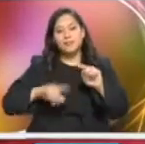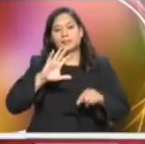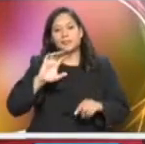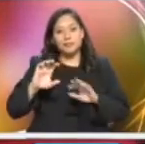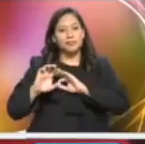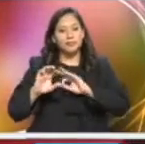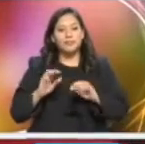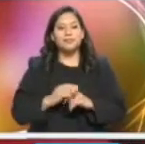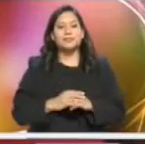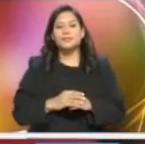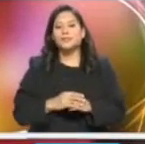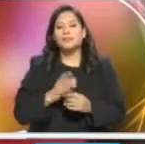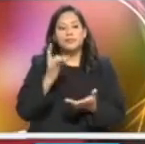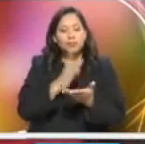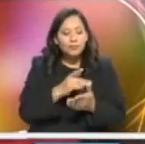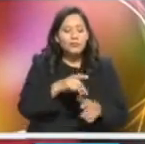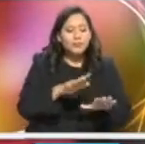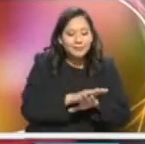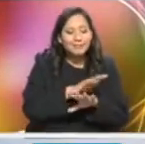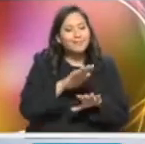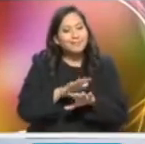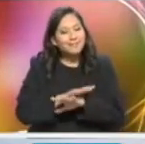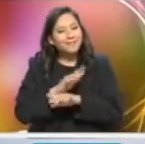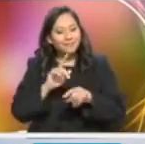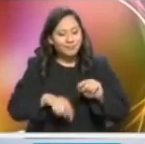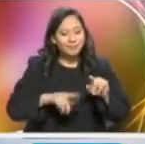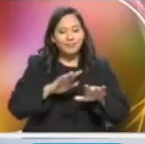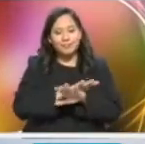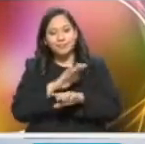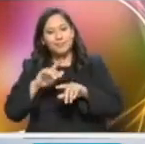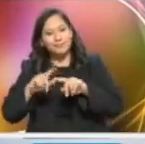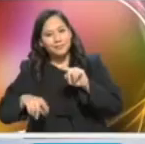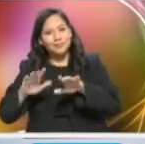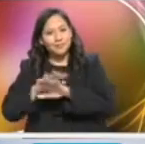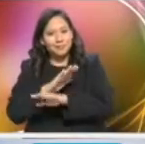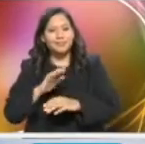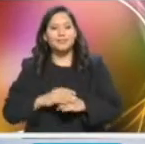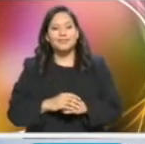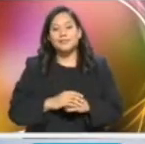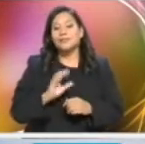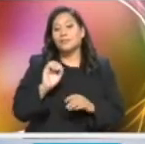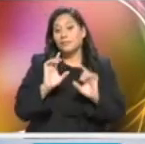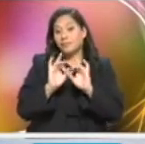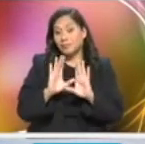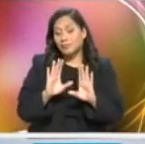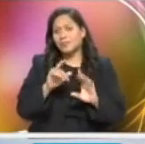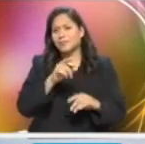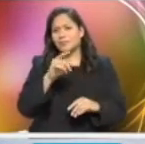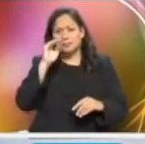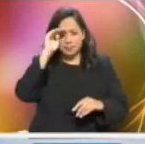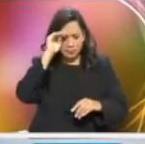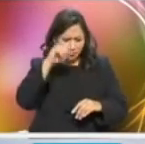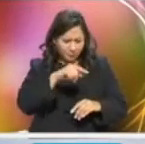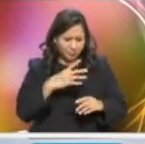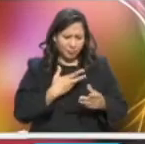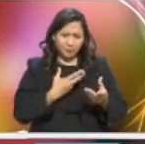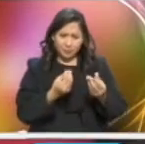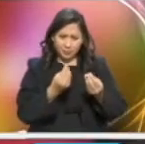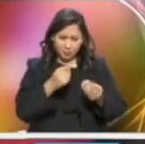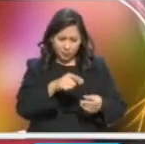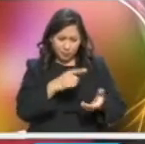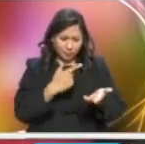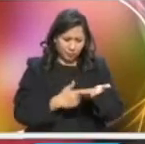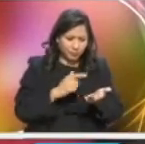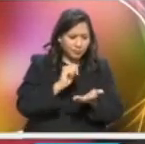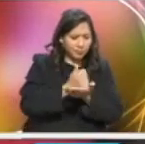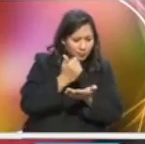nada más es moviendo realmente, o sea, supliendo quizá algunas que otras cosas. O de pronto, como dices tú, si vemos exceso de carbohidratos en nuestro plato, que si